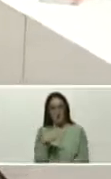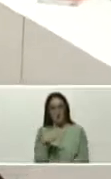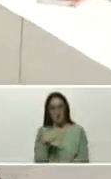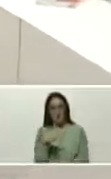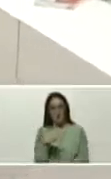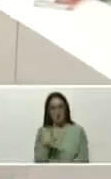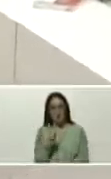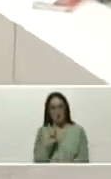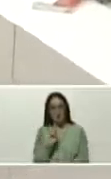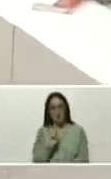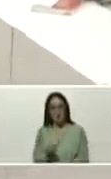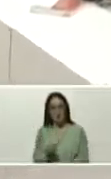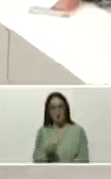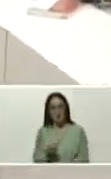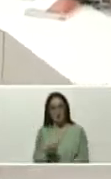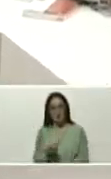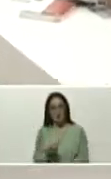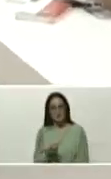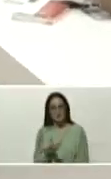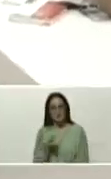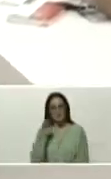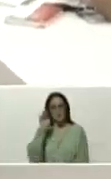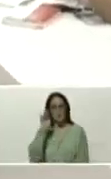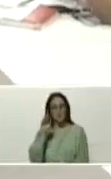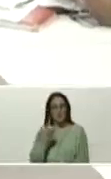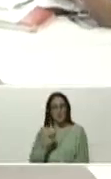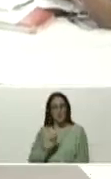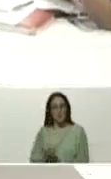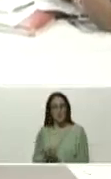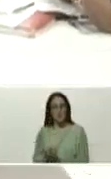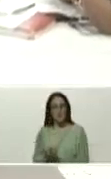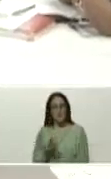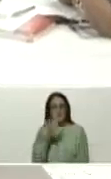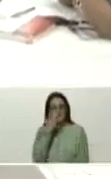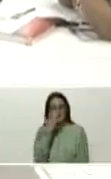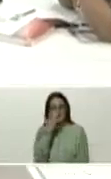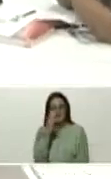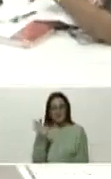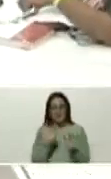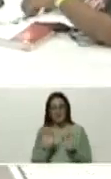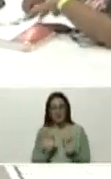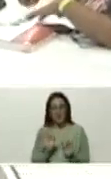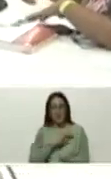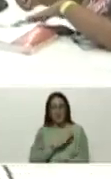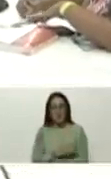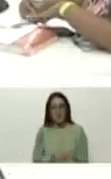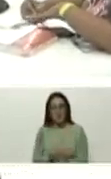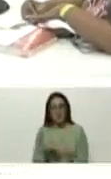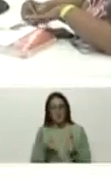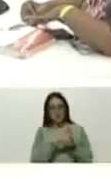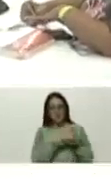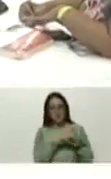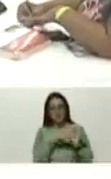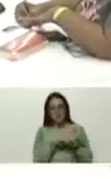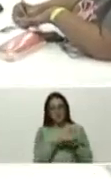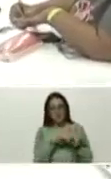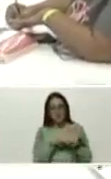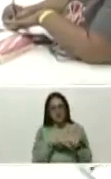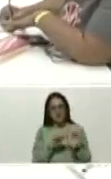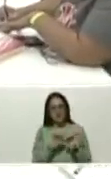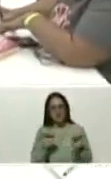deben contar, en el futuro deben contar, con los mecanismos y el poder para regirse por un sistema de